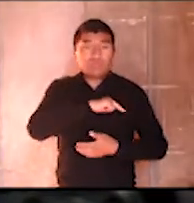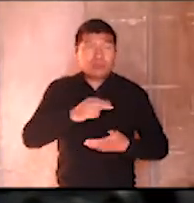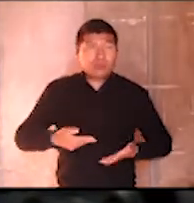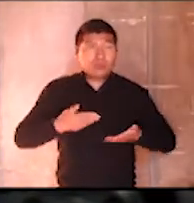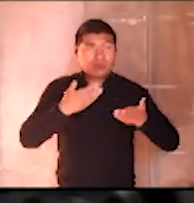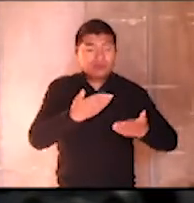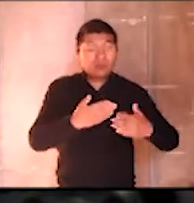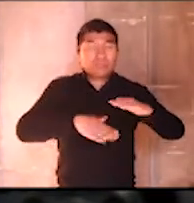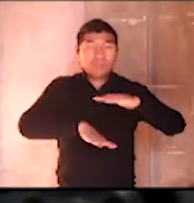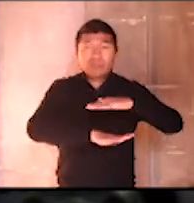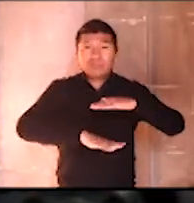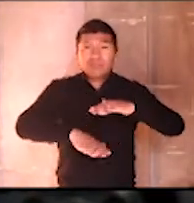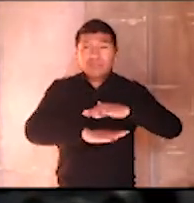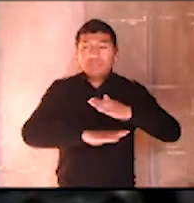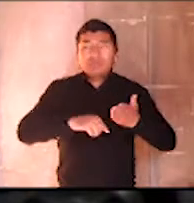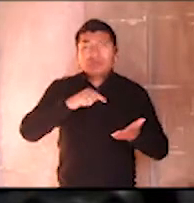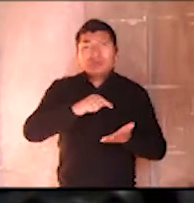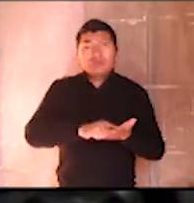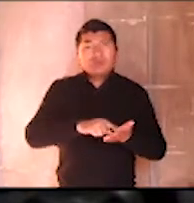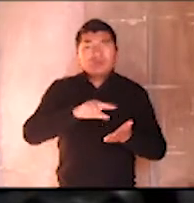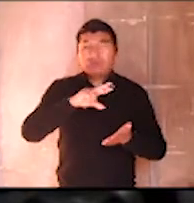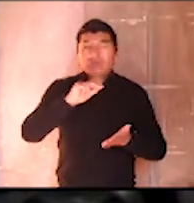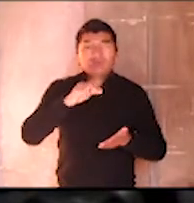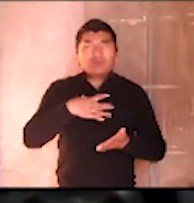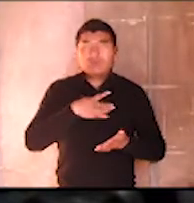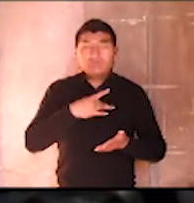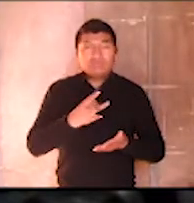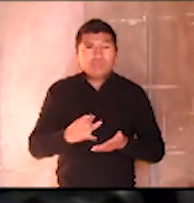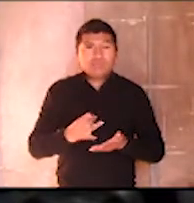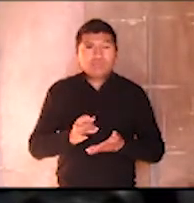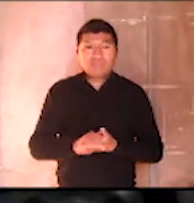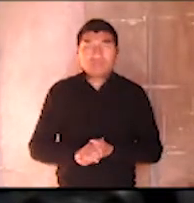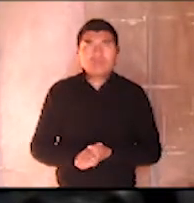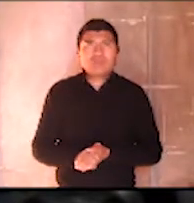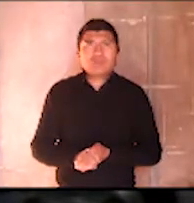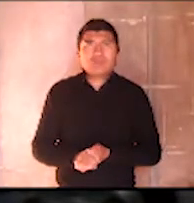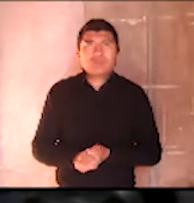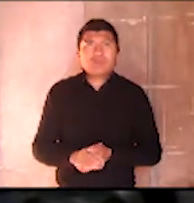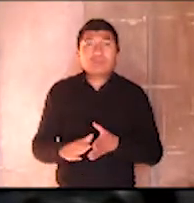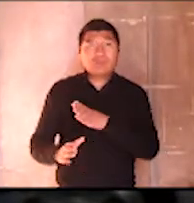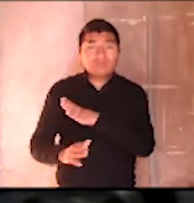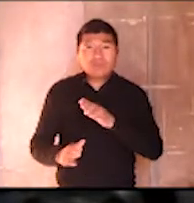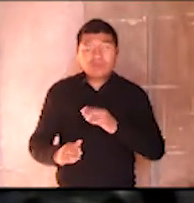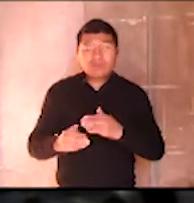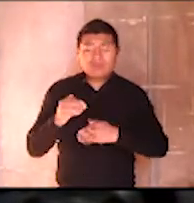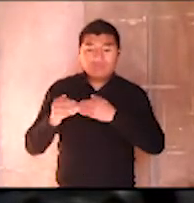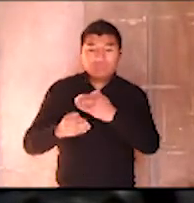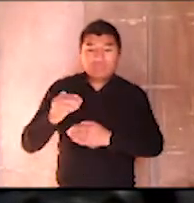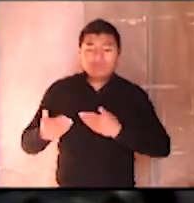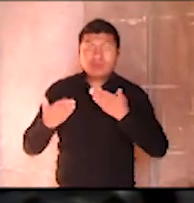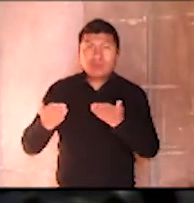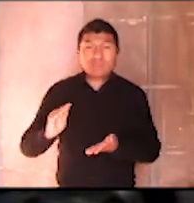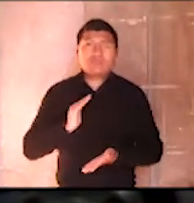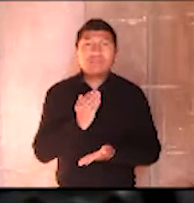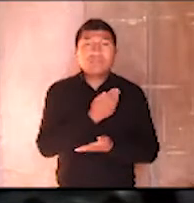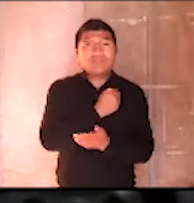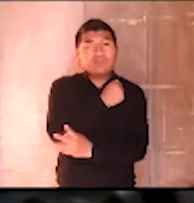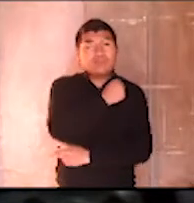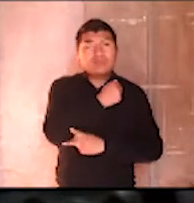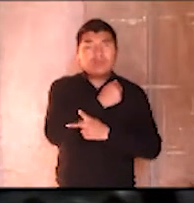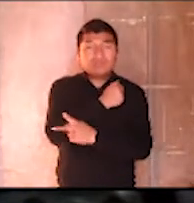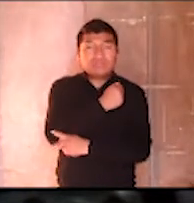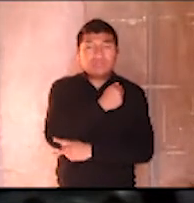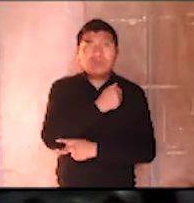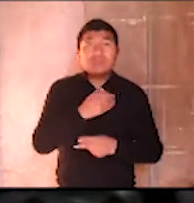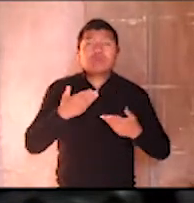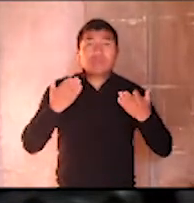las bases de eso que no nos gusta y de lo que sucede en nuestro país, de